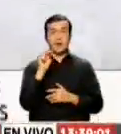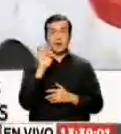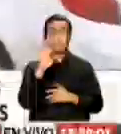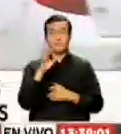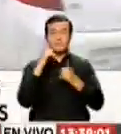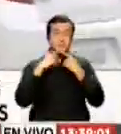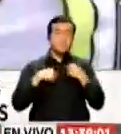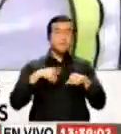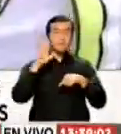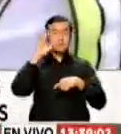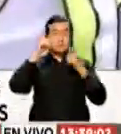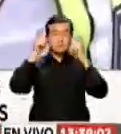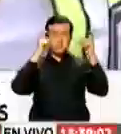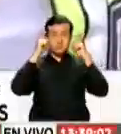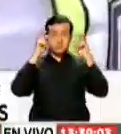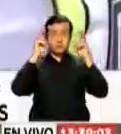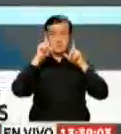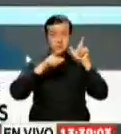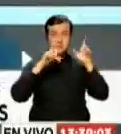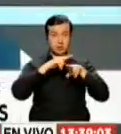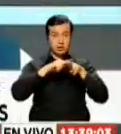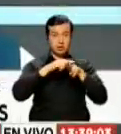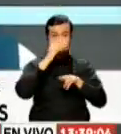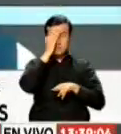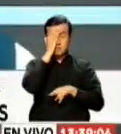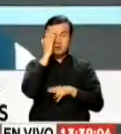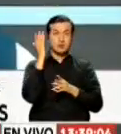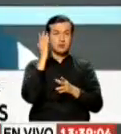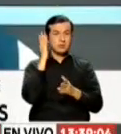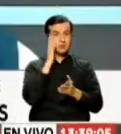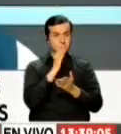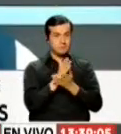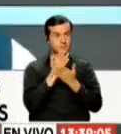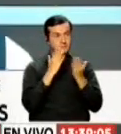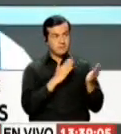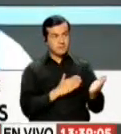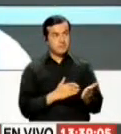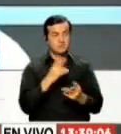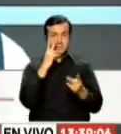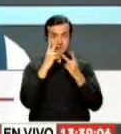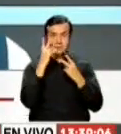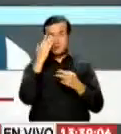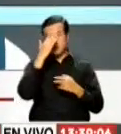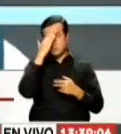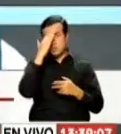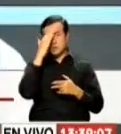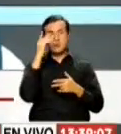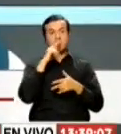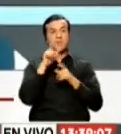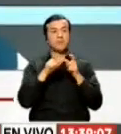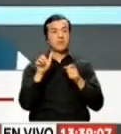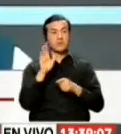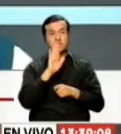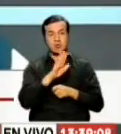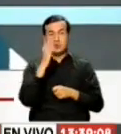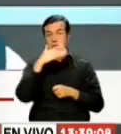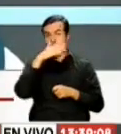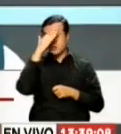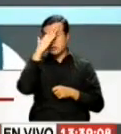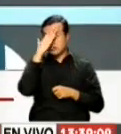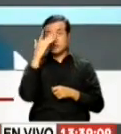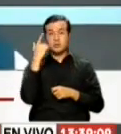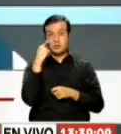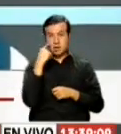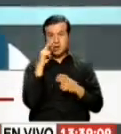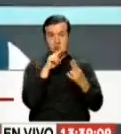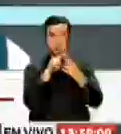Tránsito anuncia más controles contra la informalidad. Ya los tenemos inclusive, los tenemos ya identificados, ya están ellos perfilados, ya se los conoce.